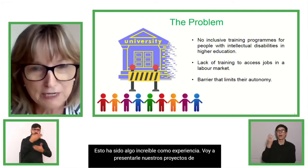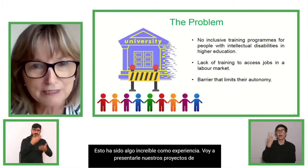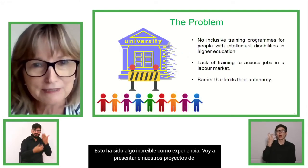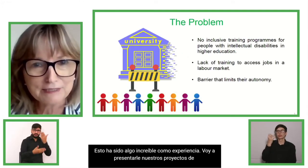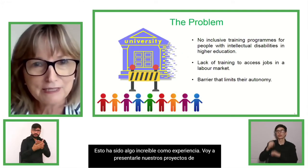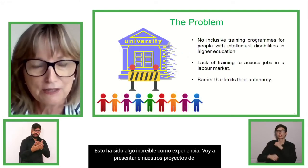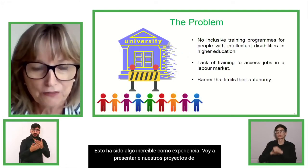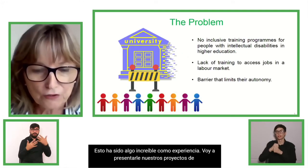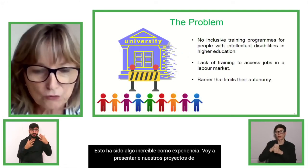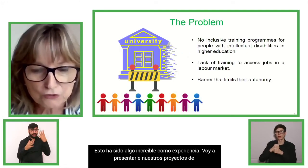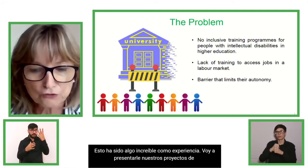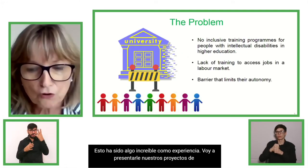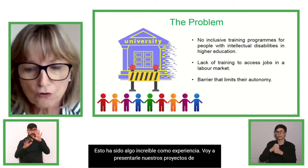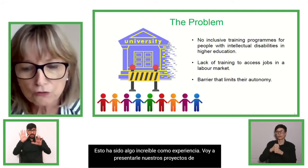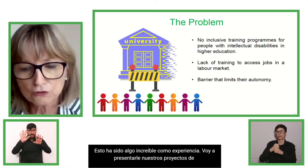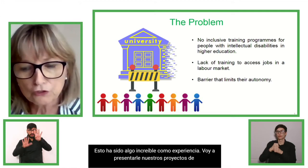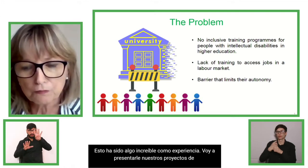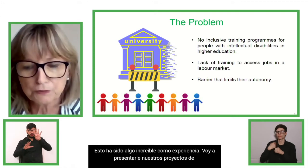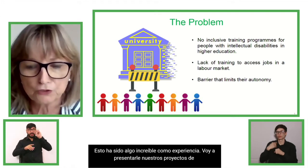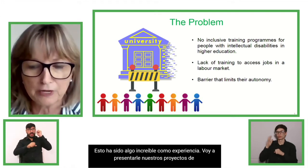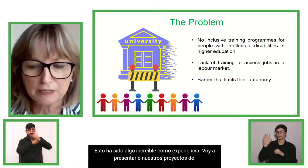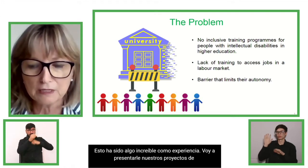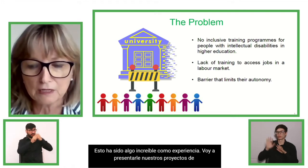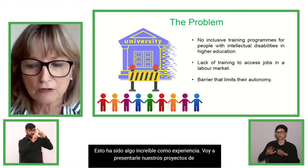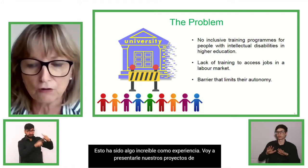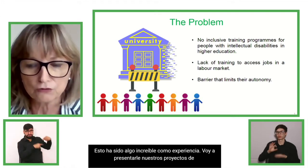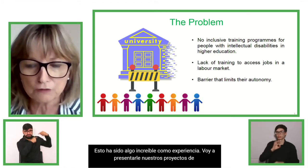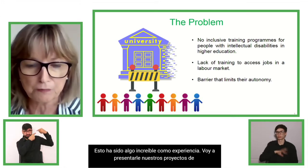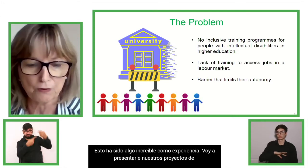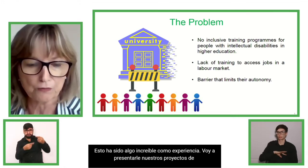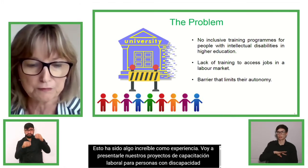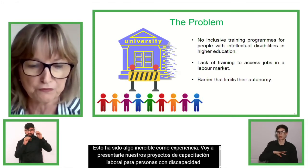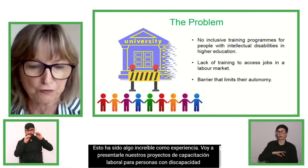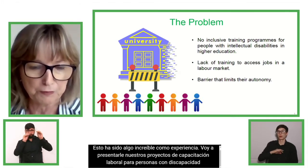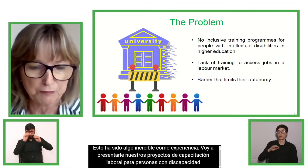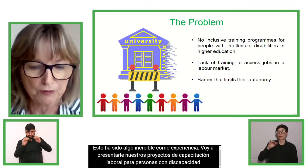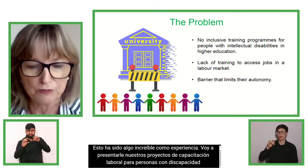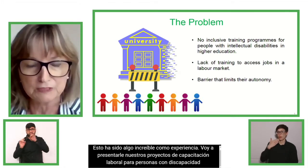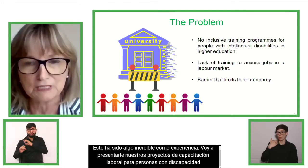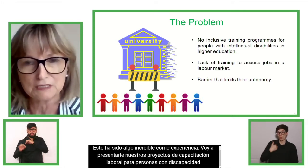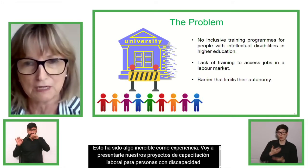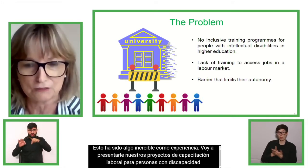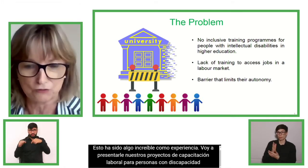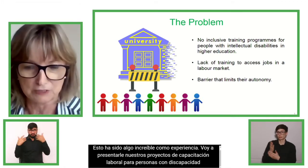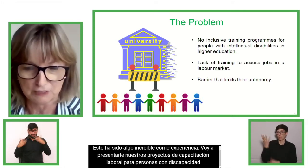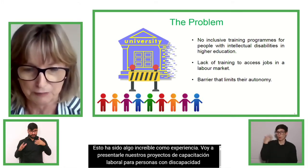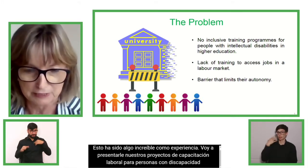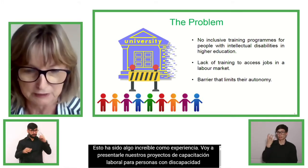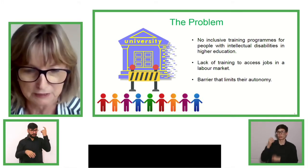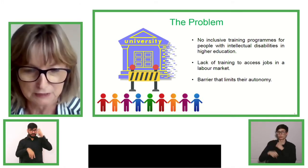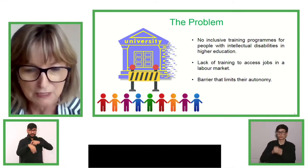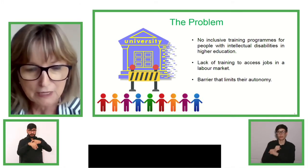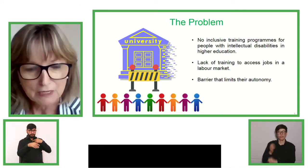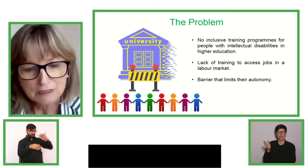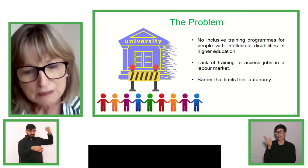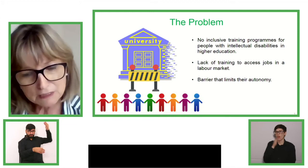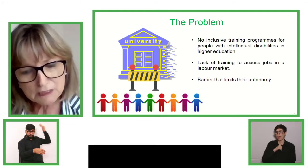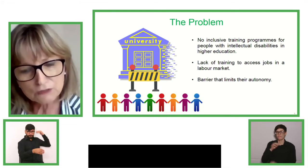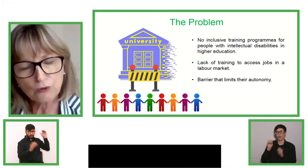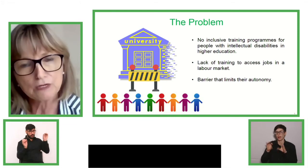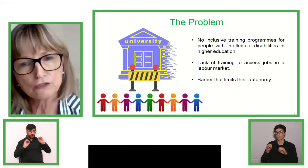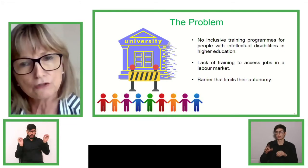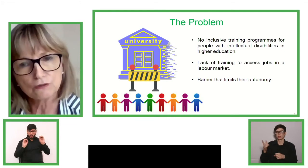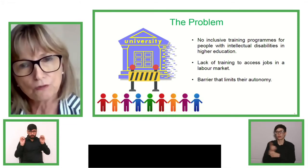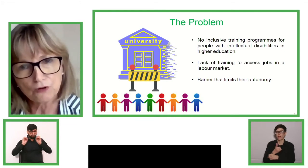atrás, en Chile, no había capacitación laboral en programa de inclusión para